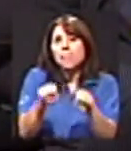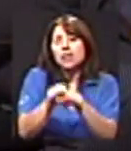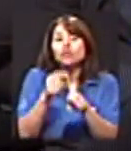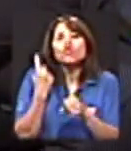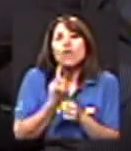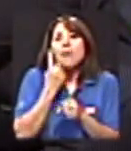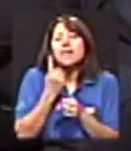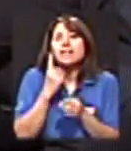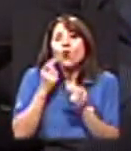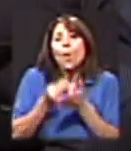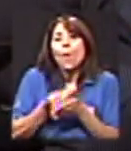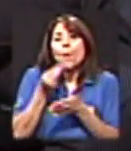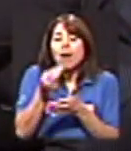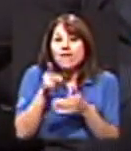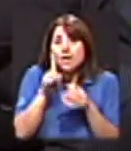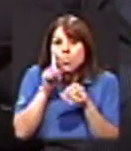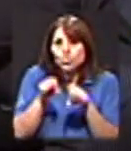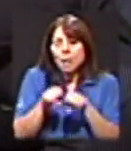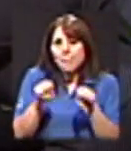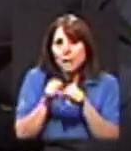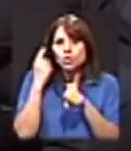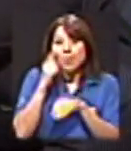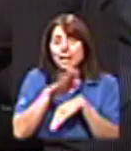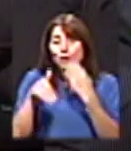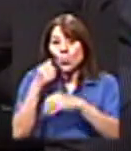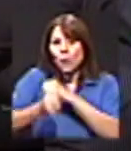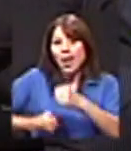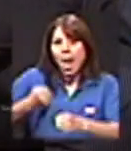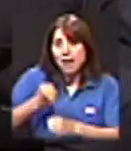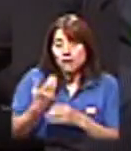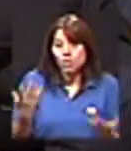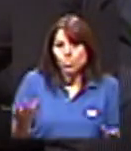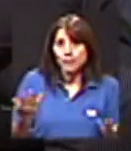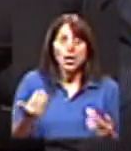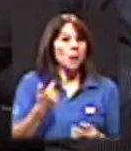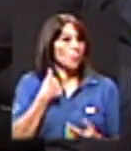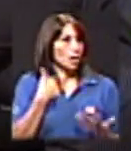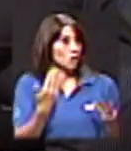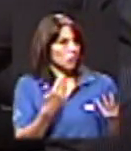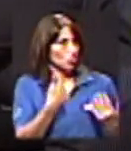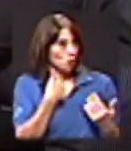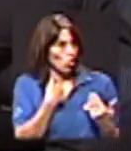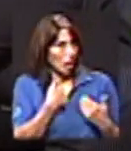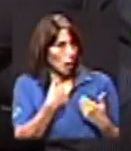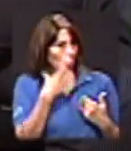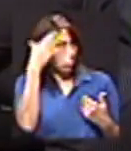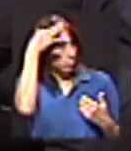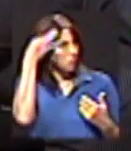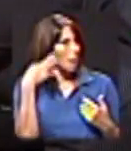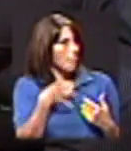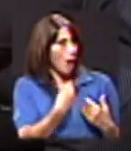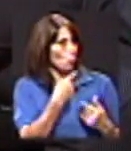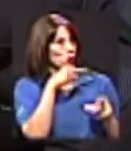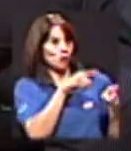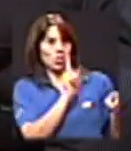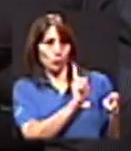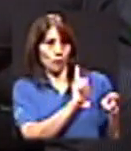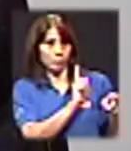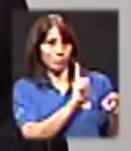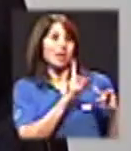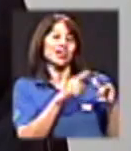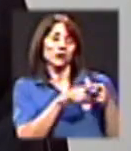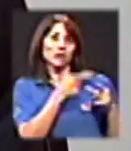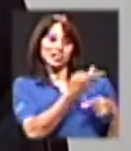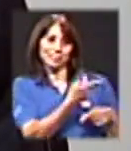¿verdad? Yo creí que eran básicamente de la época, y obviamente yo tengo las canas que usted no tiene, de manera que hay esa diferencia de